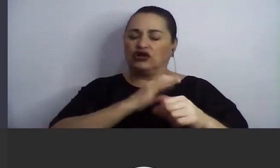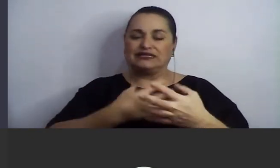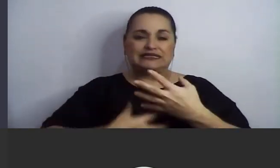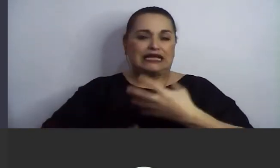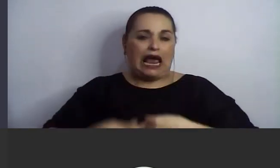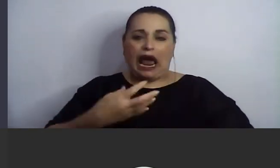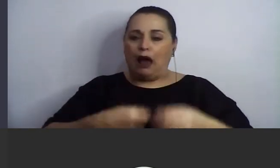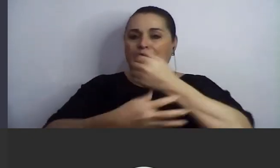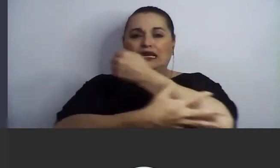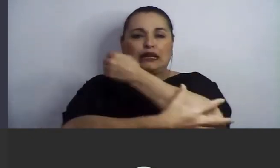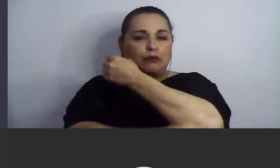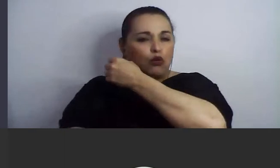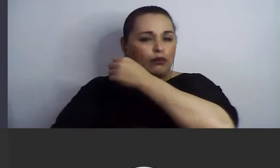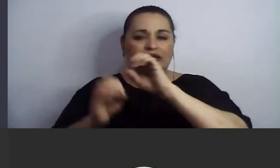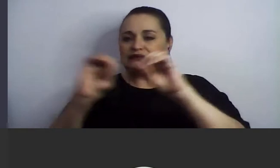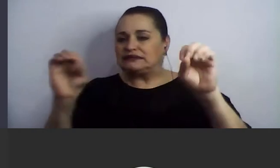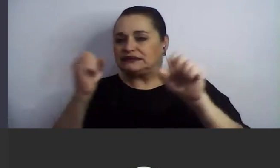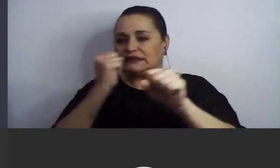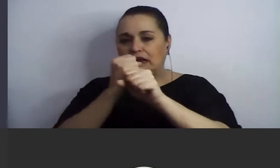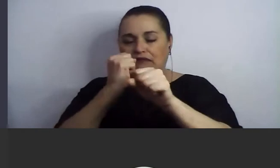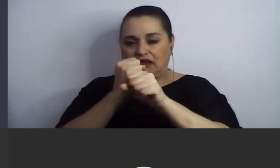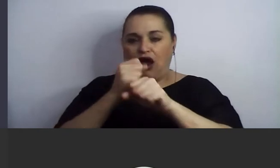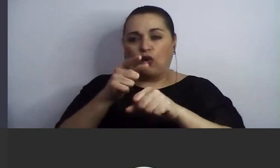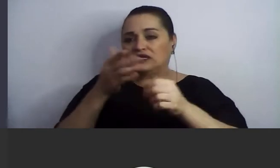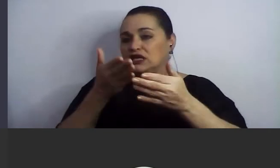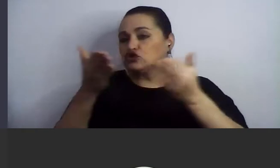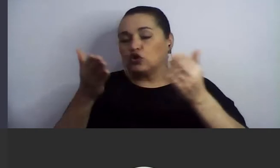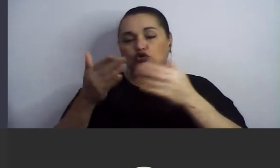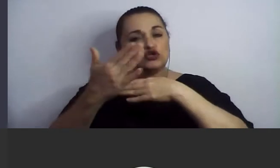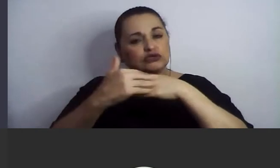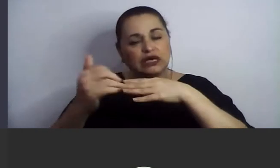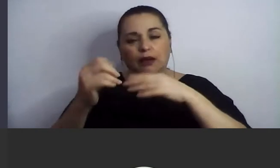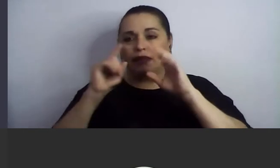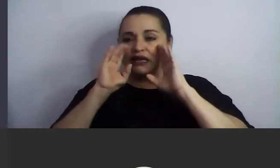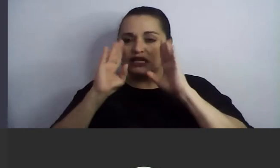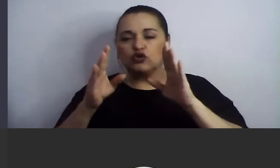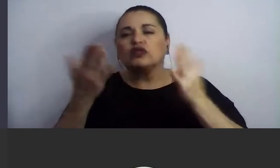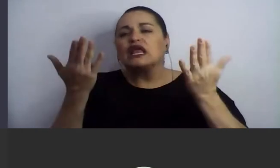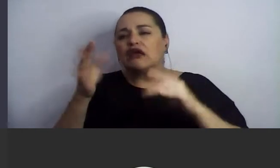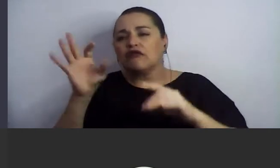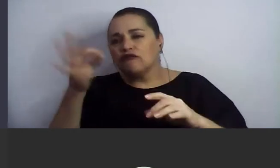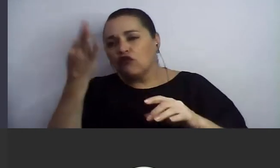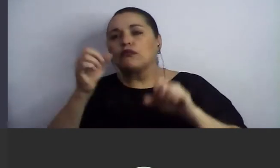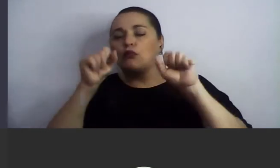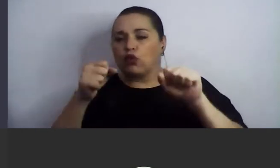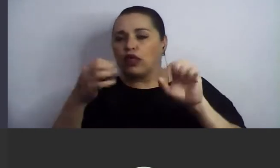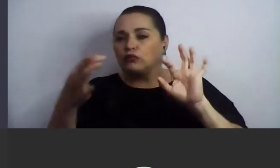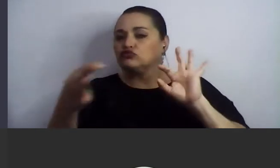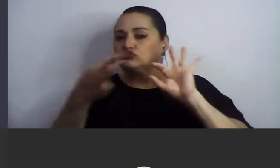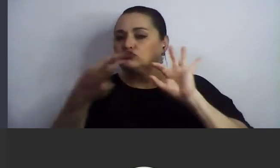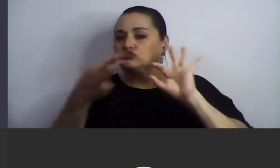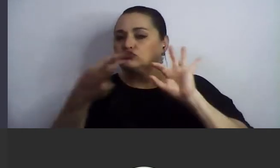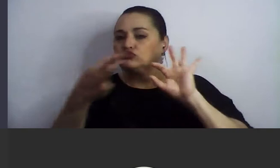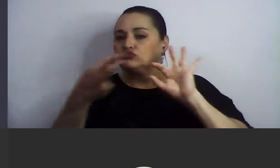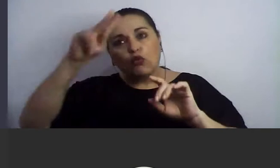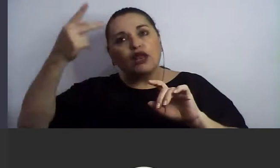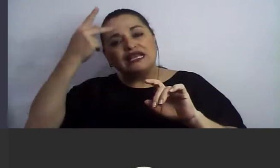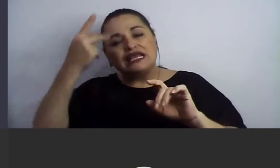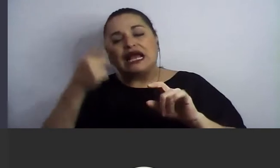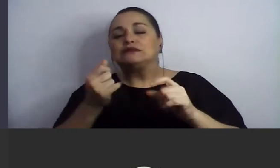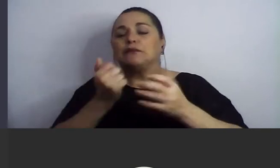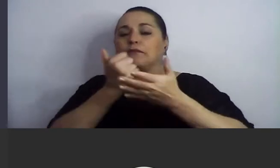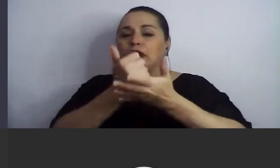pobreza de desempleo y creo que son cosas que nos tiene que llamar la atención a ver de qué manera podemos conjugar políticas de manera de aliviar